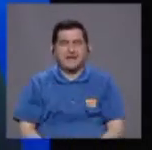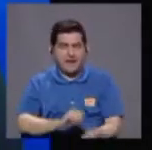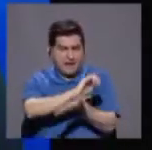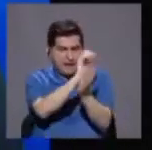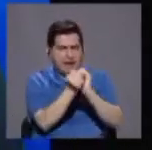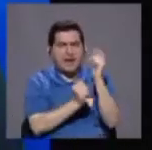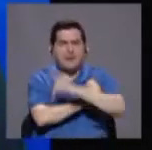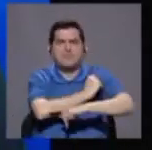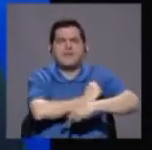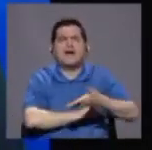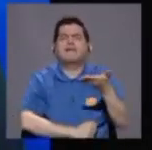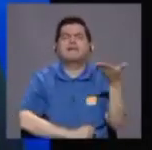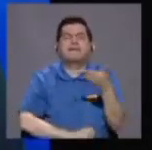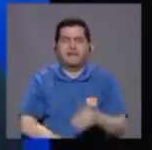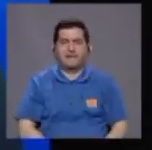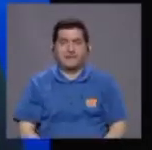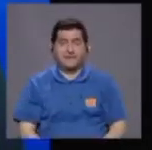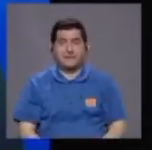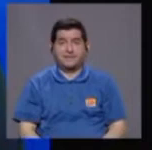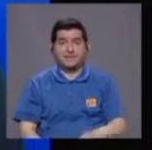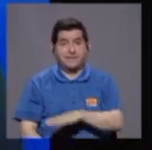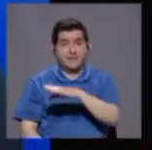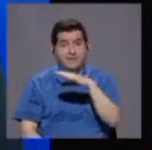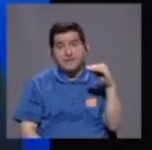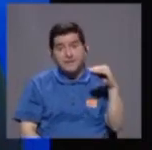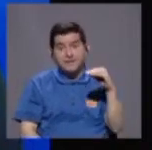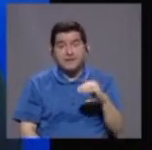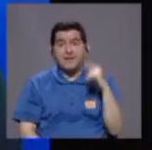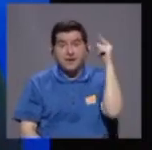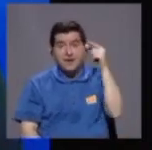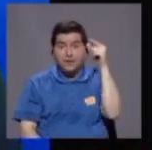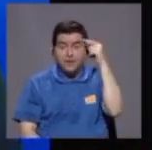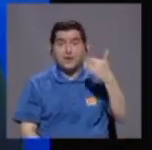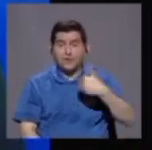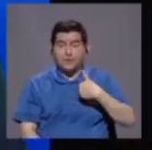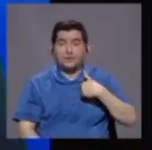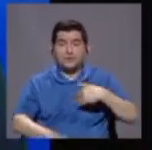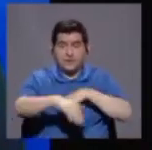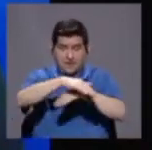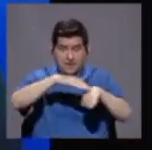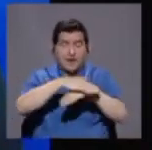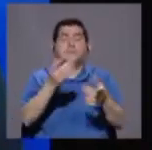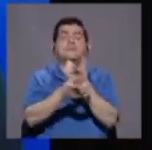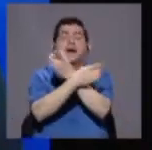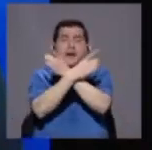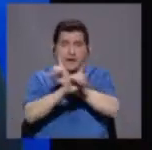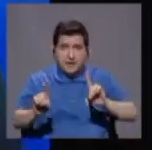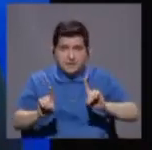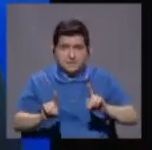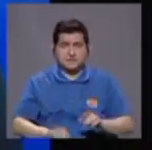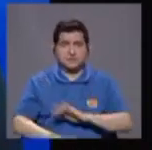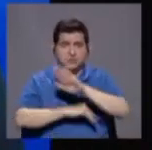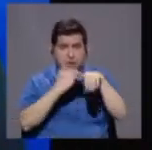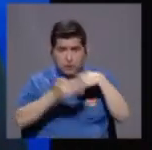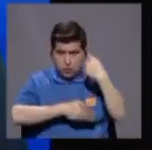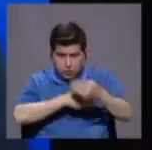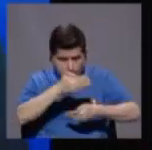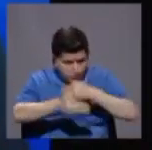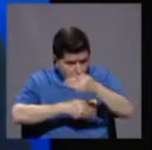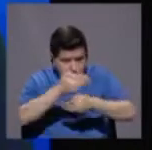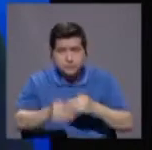país, y obviamente tenía unas bases muy democráticas, todo su proceder,